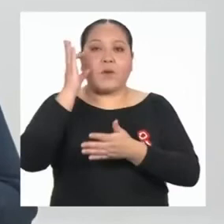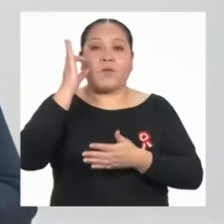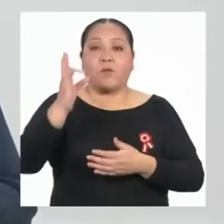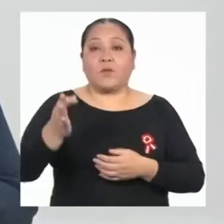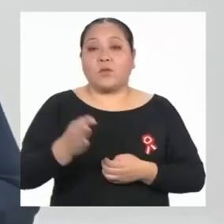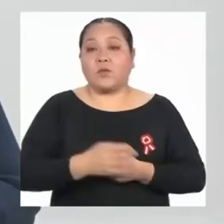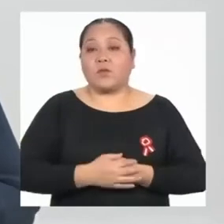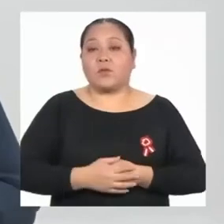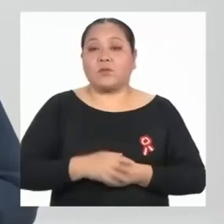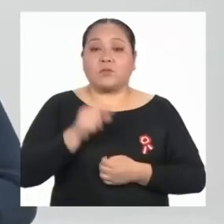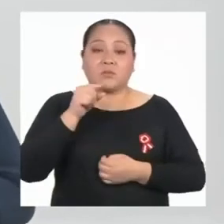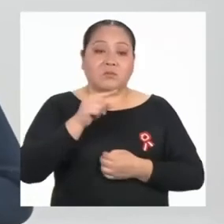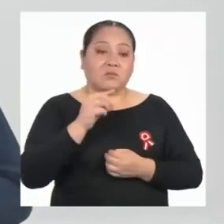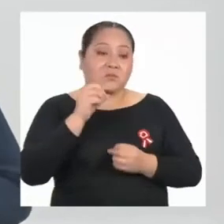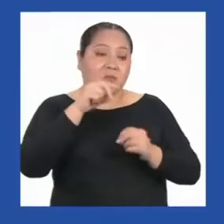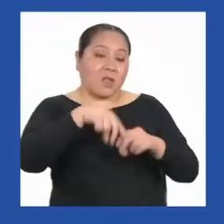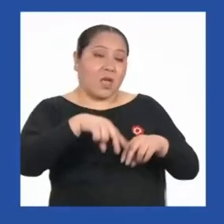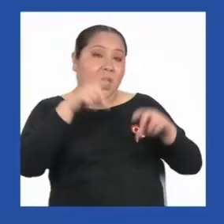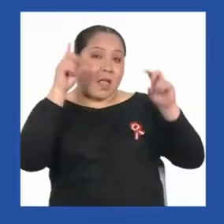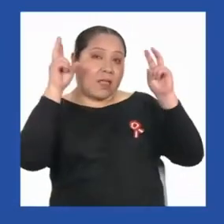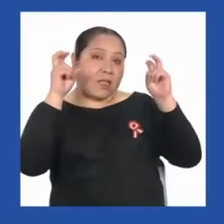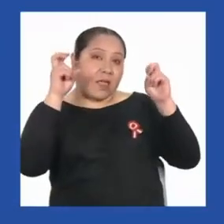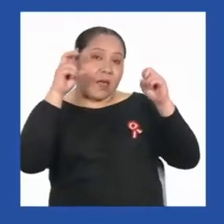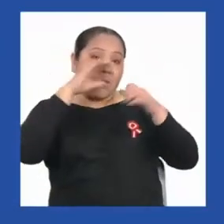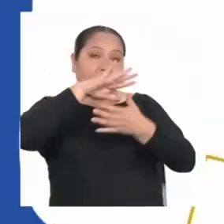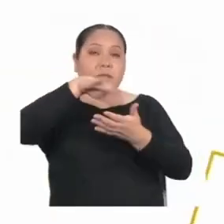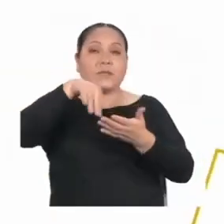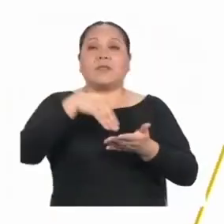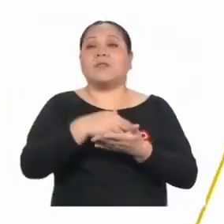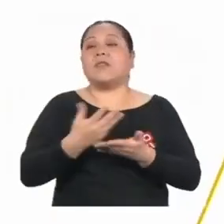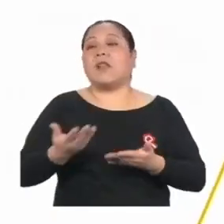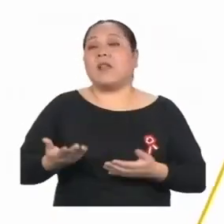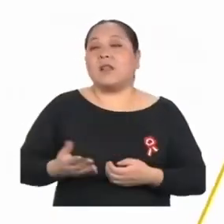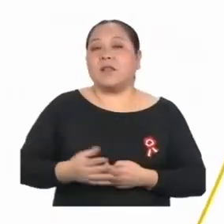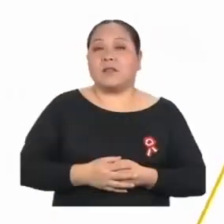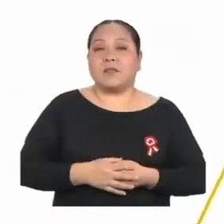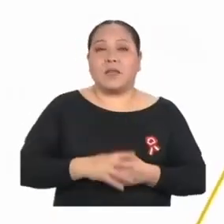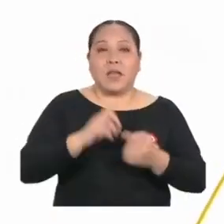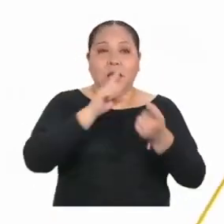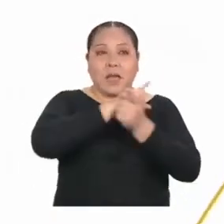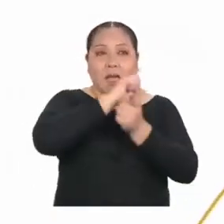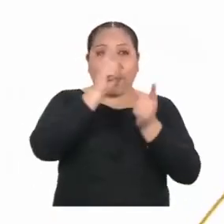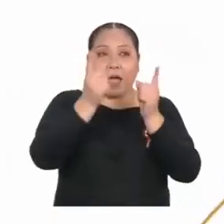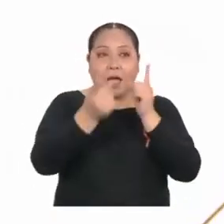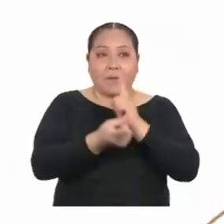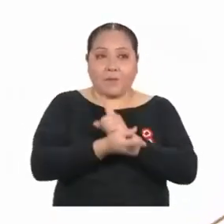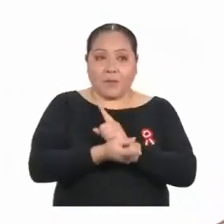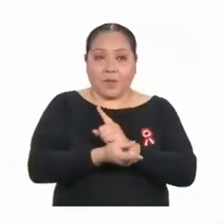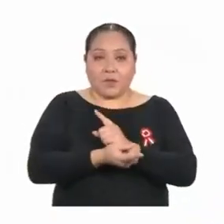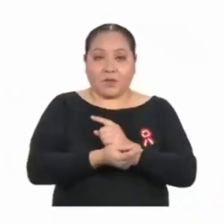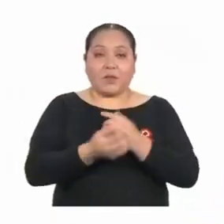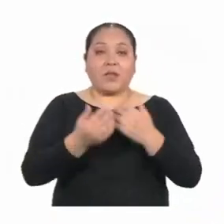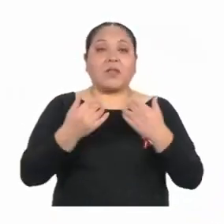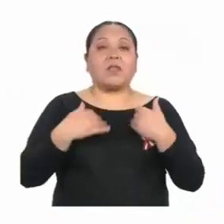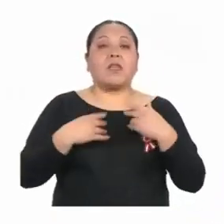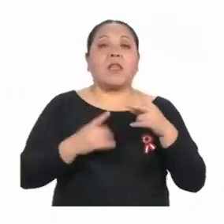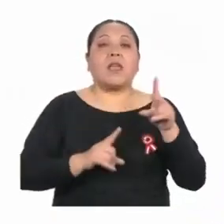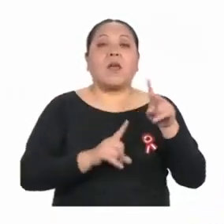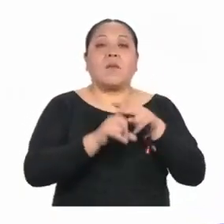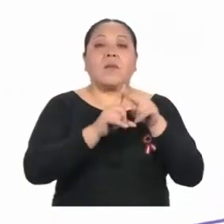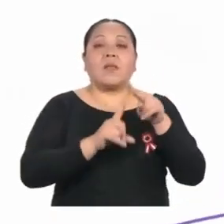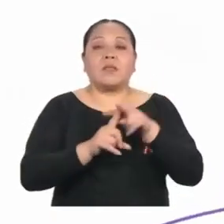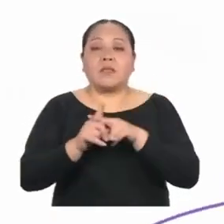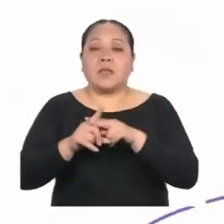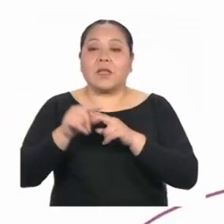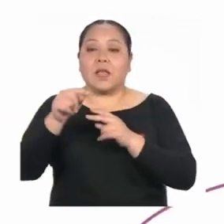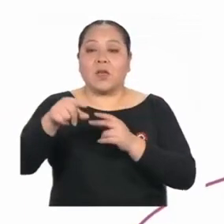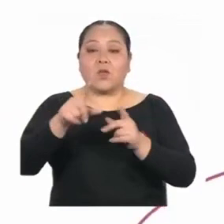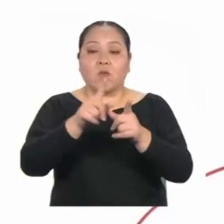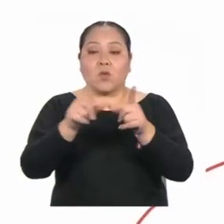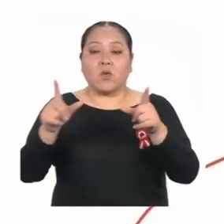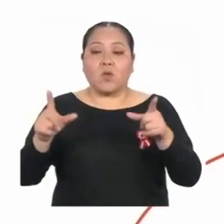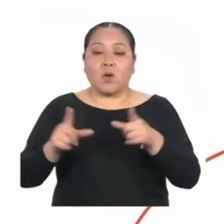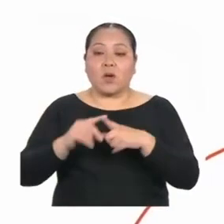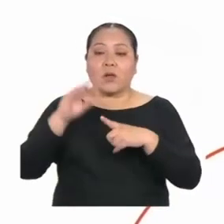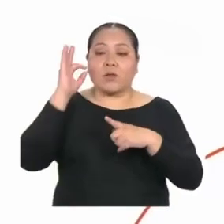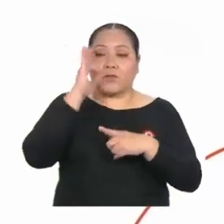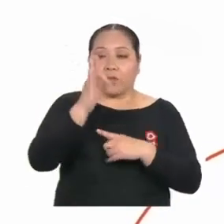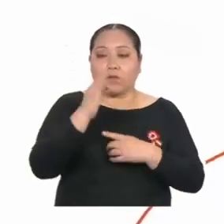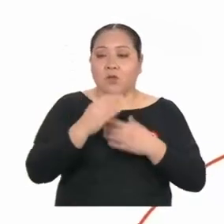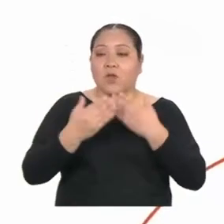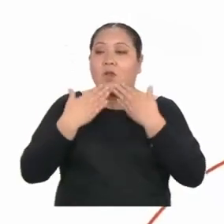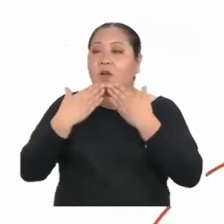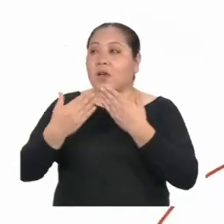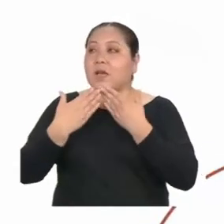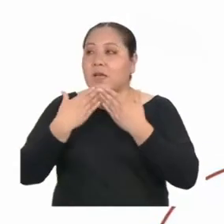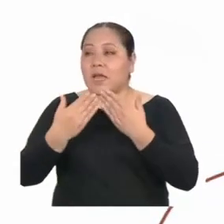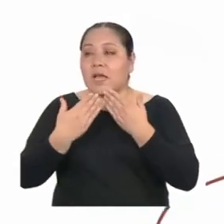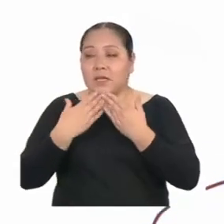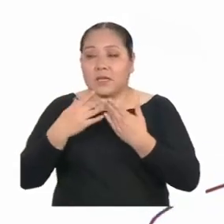inferir que el tema central sería los cambios que deberían existir en una ciudad del futuro gracias a los